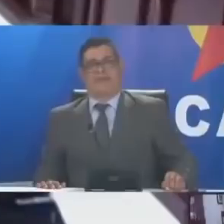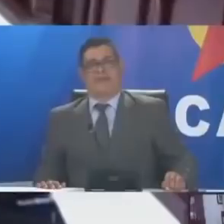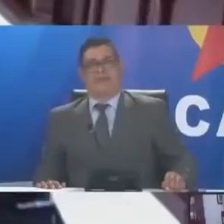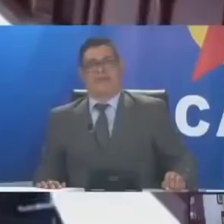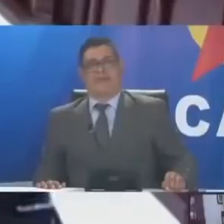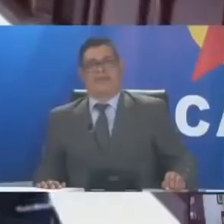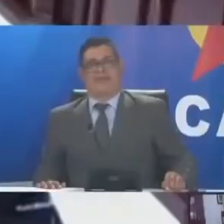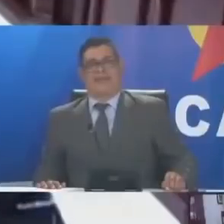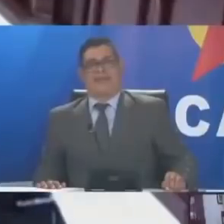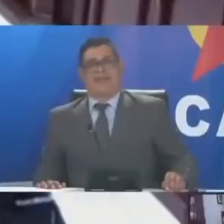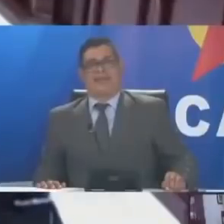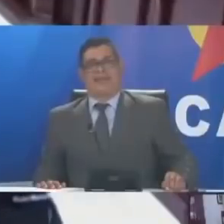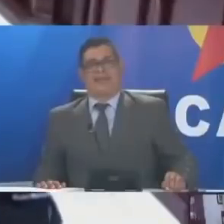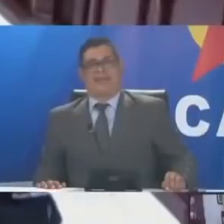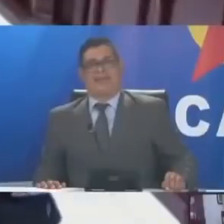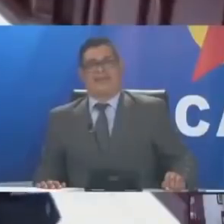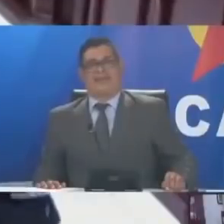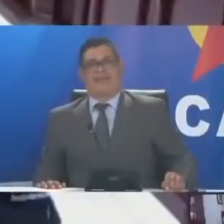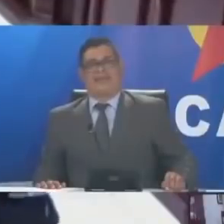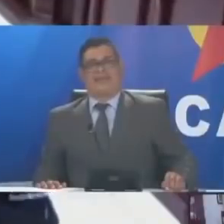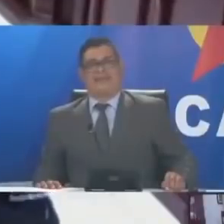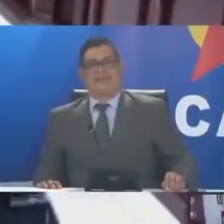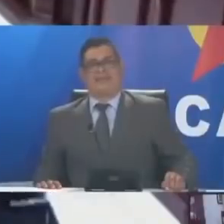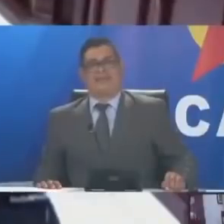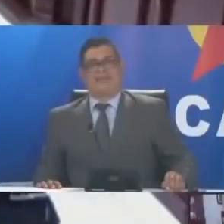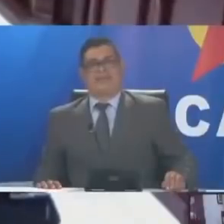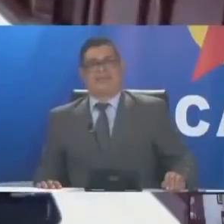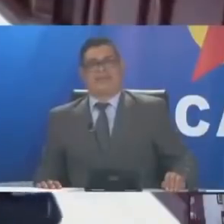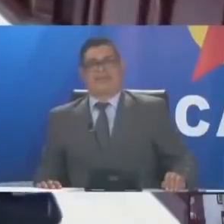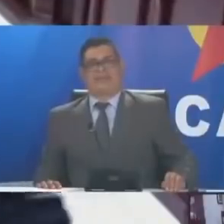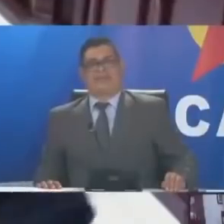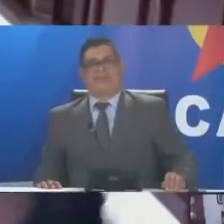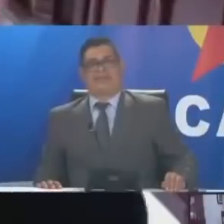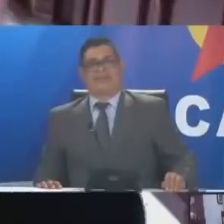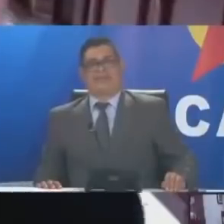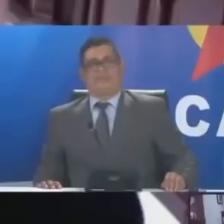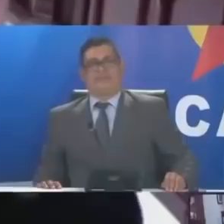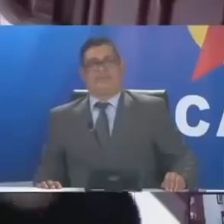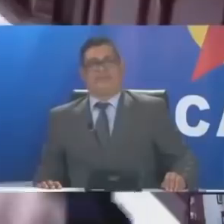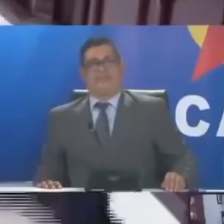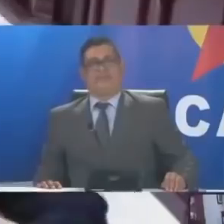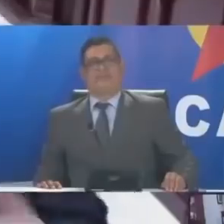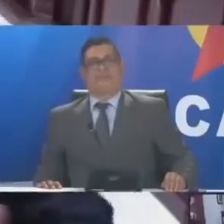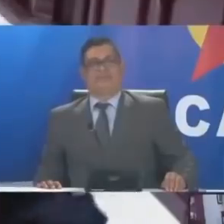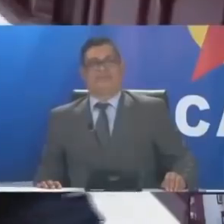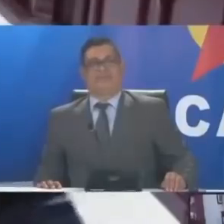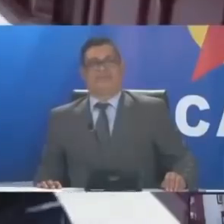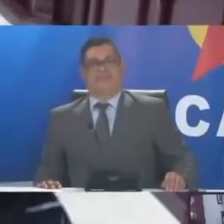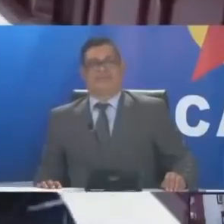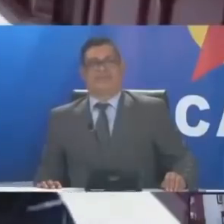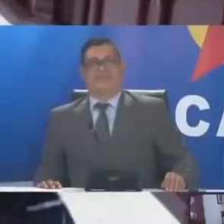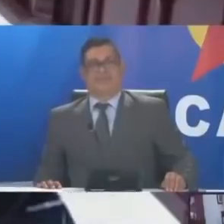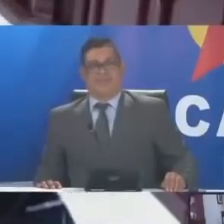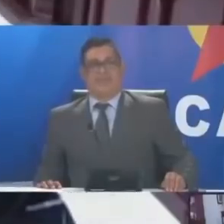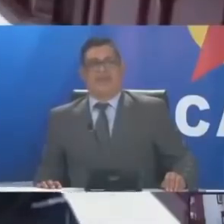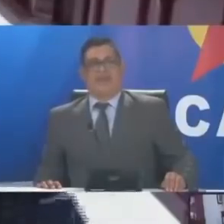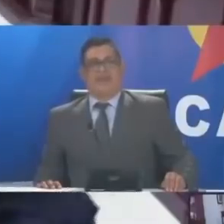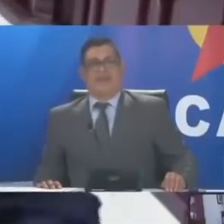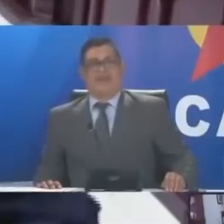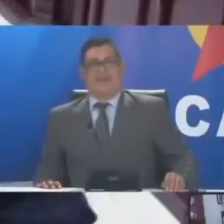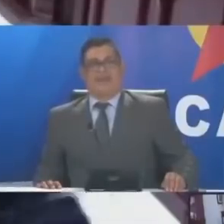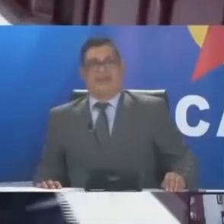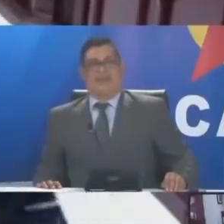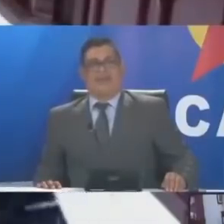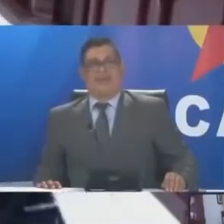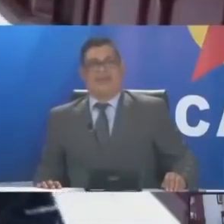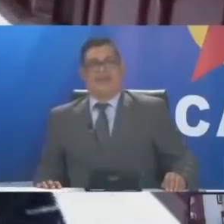culpables de que personas se quiten la vida por los rumores que andan circulando en redes sociales bien